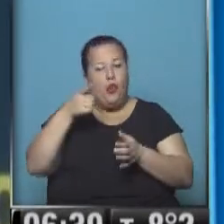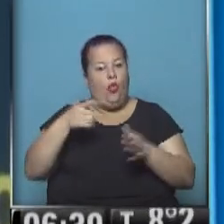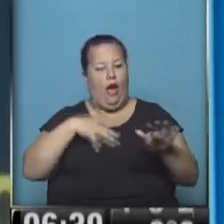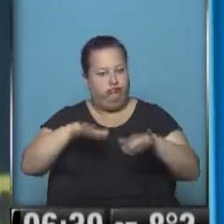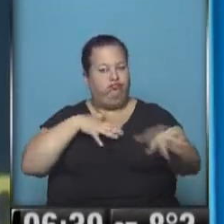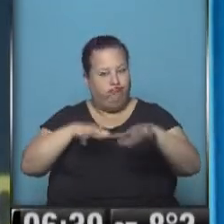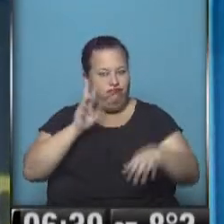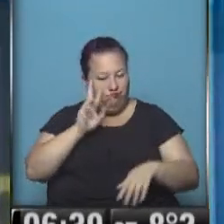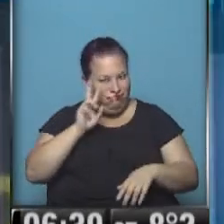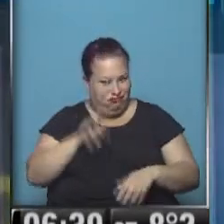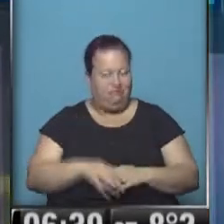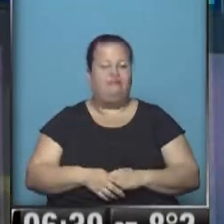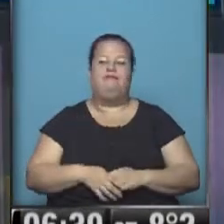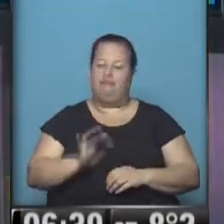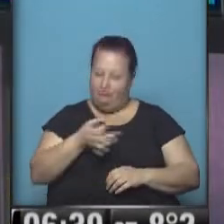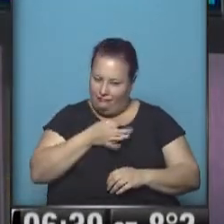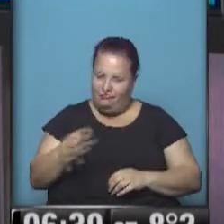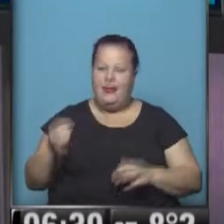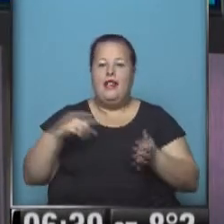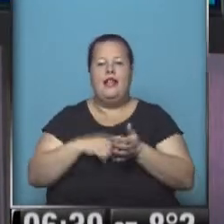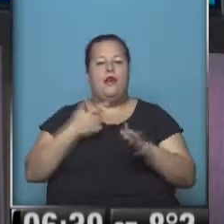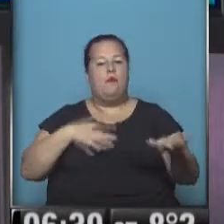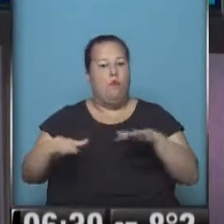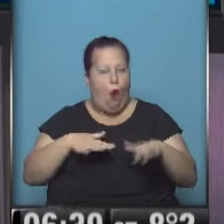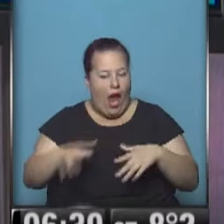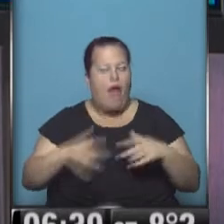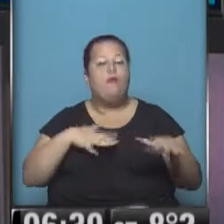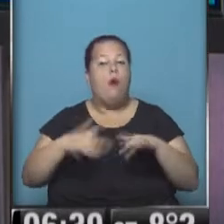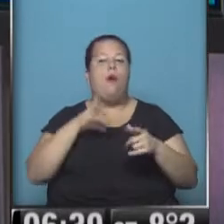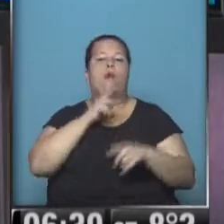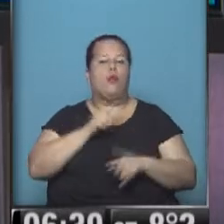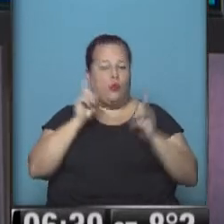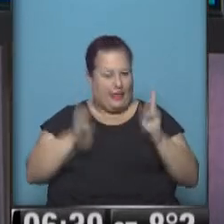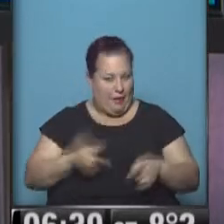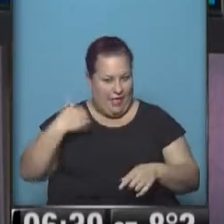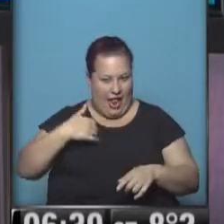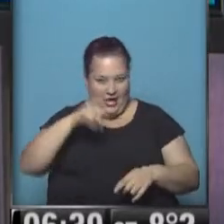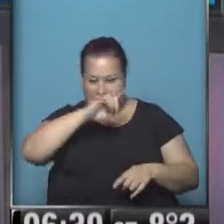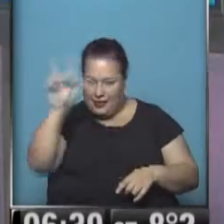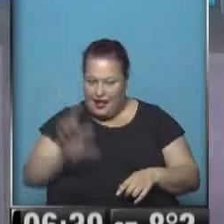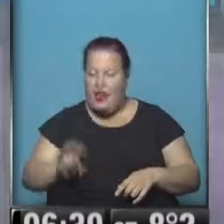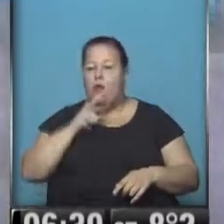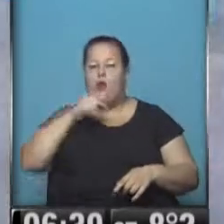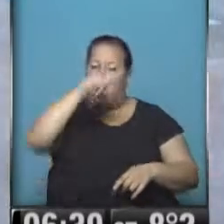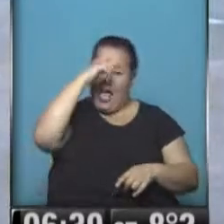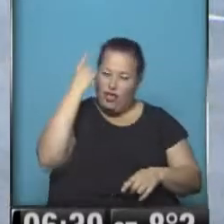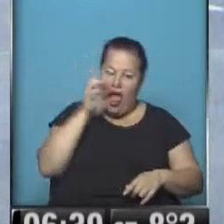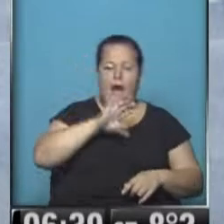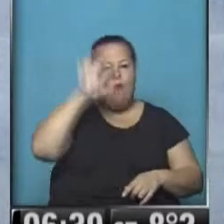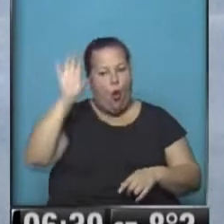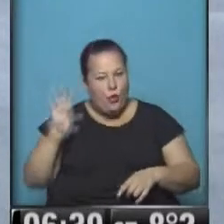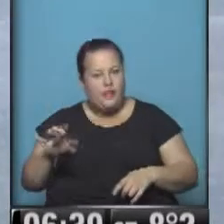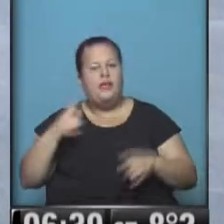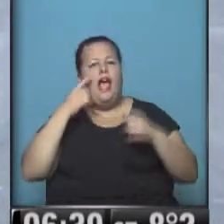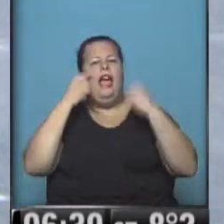veíamos recién esa que la ciudad de movimiento y en movimiento las rutas también del país las rutas nacionales y provinciales vamos a ver